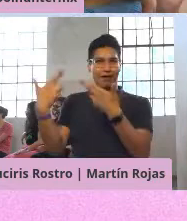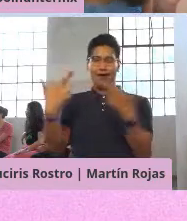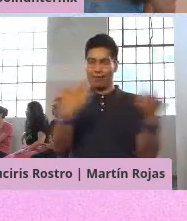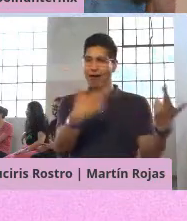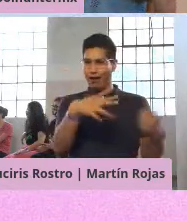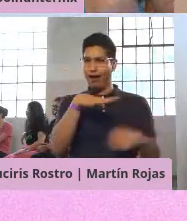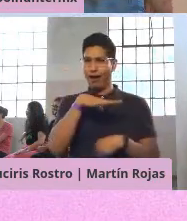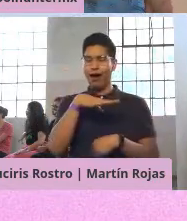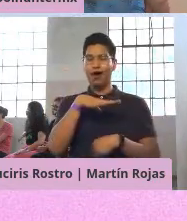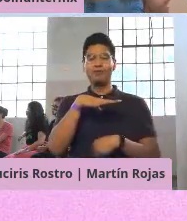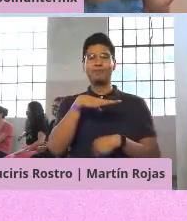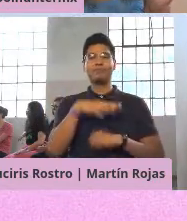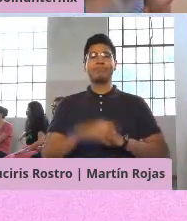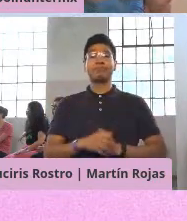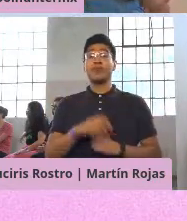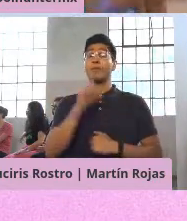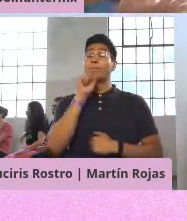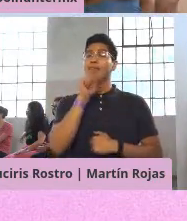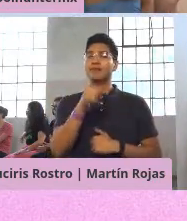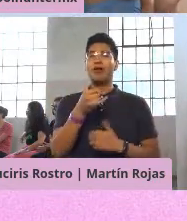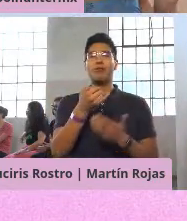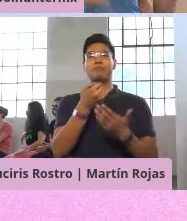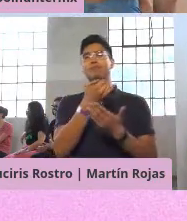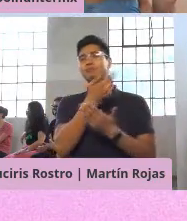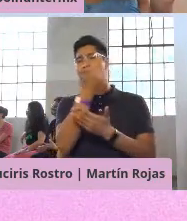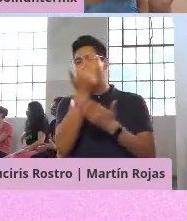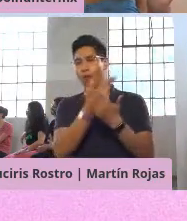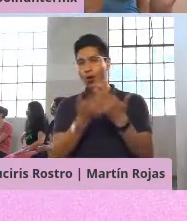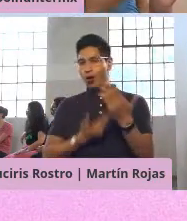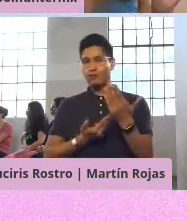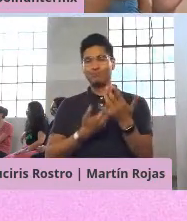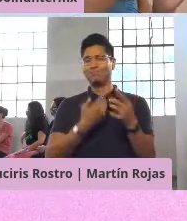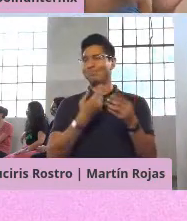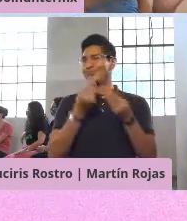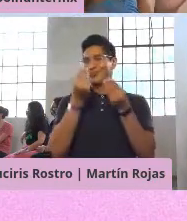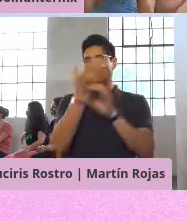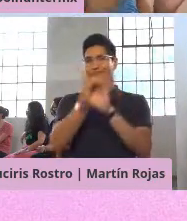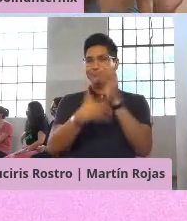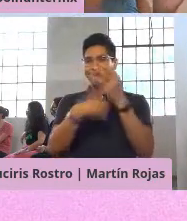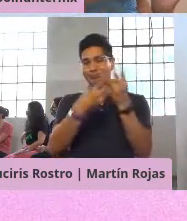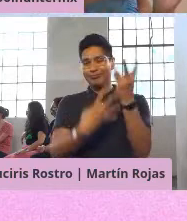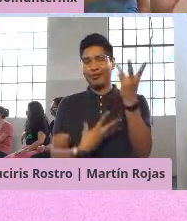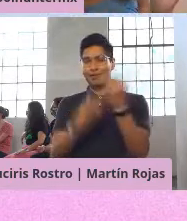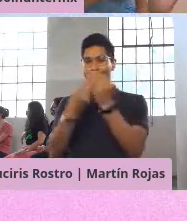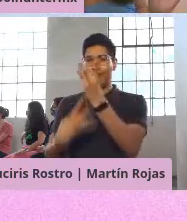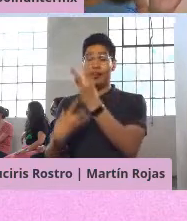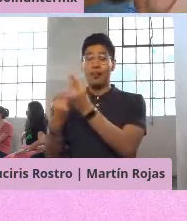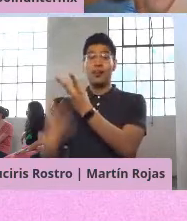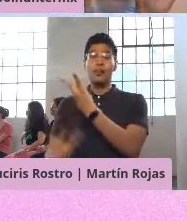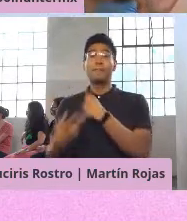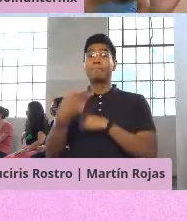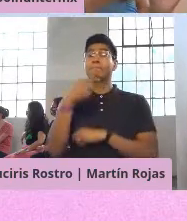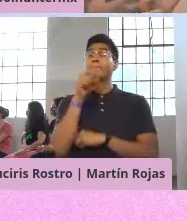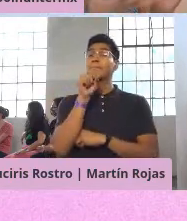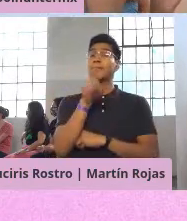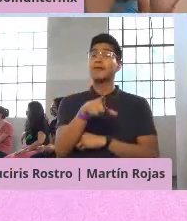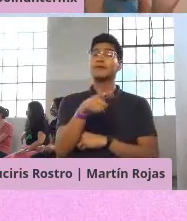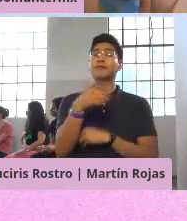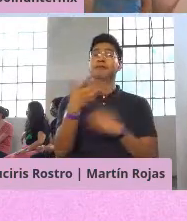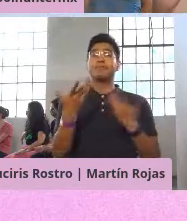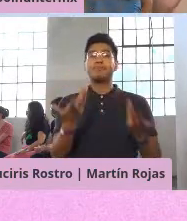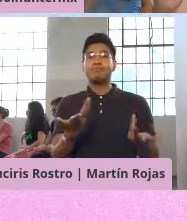rato, hacemos ilustraciones, hacemos muchas cosas, pero también dentro de este rigor de cómo